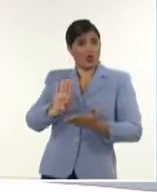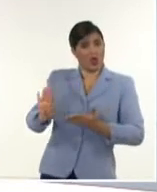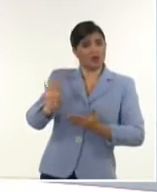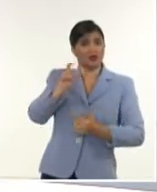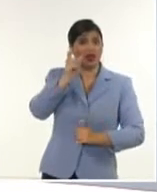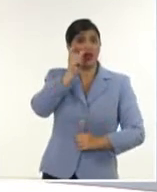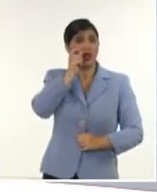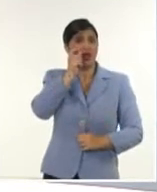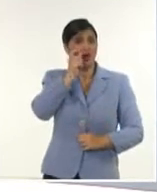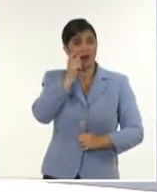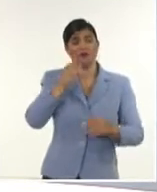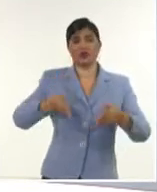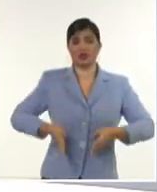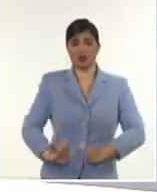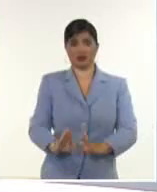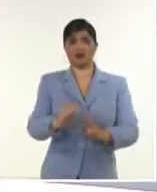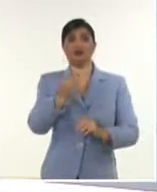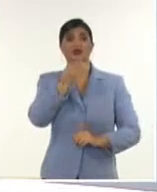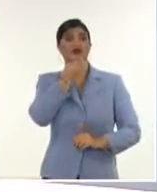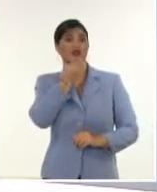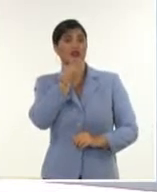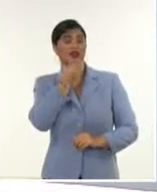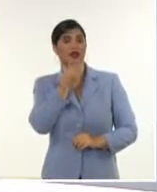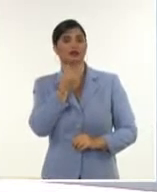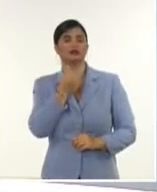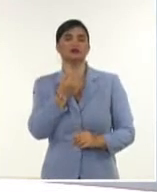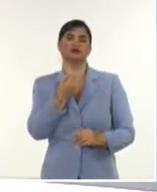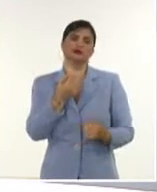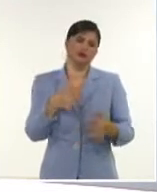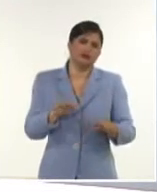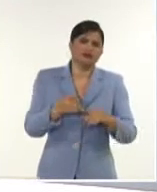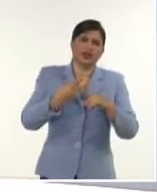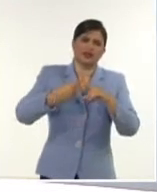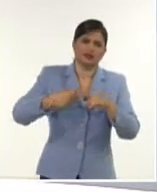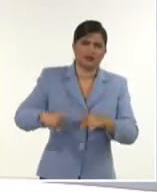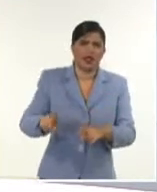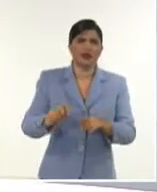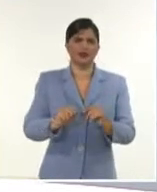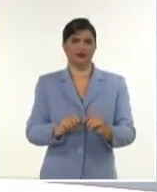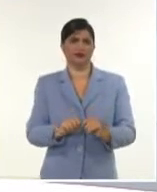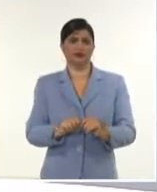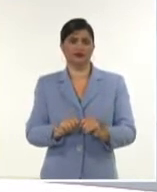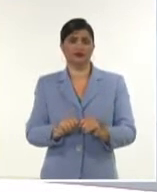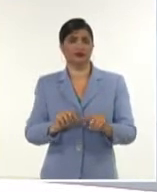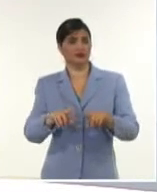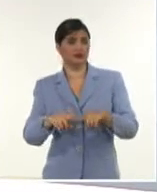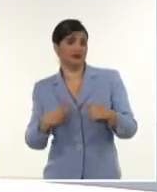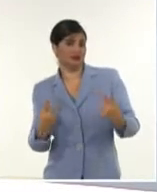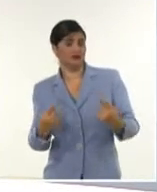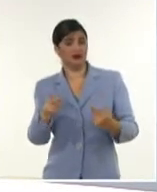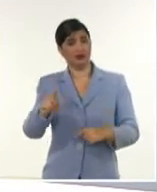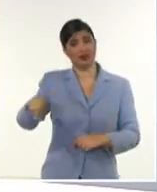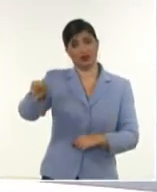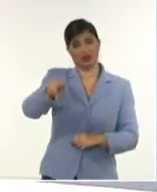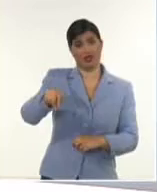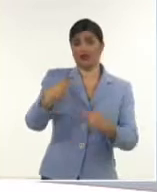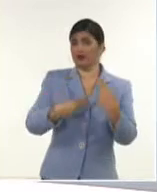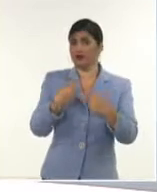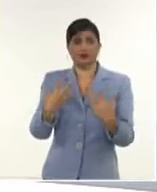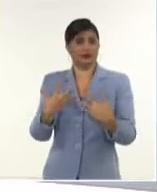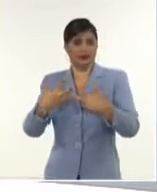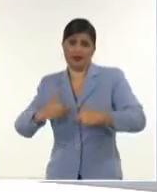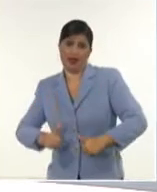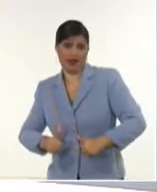más alto y claro del antisemitismo como si un acto de discriminación no fuera la respuesta de otro similar, pero en proporciones mayores,